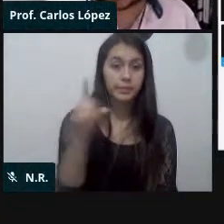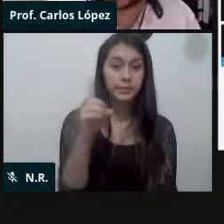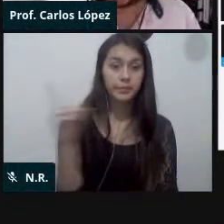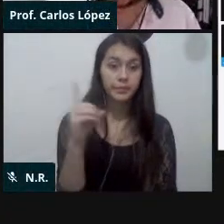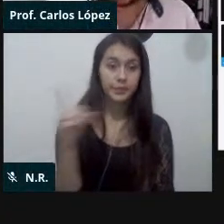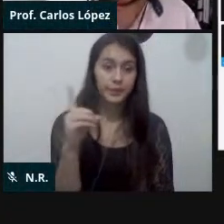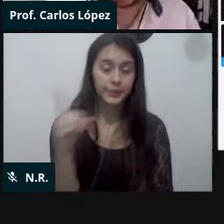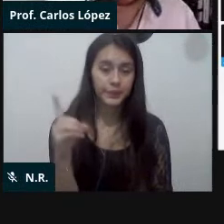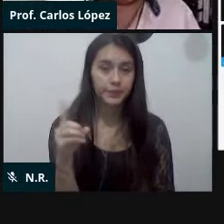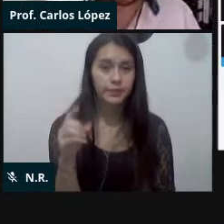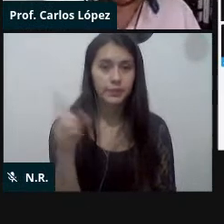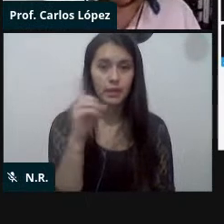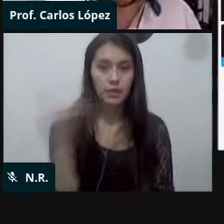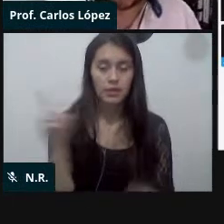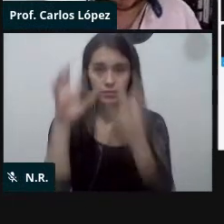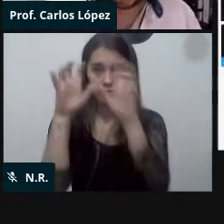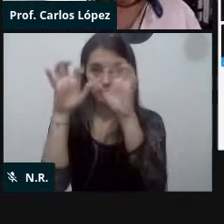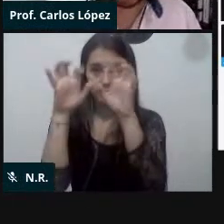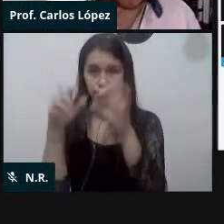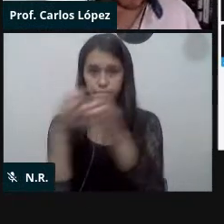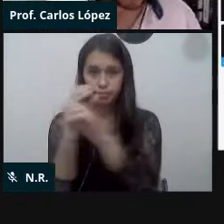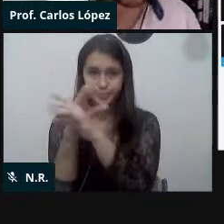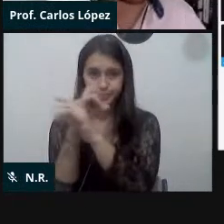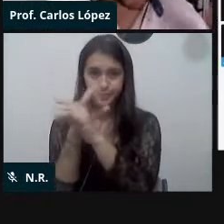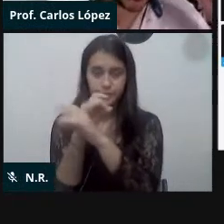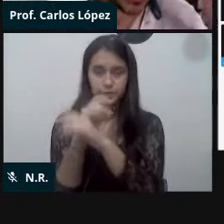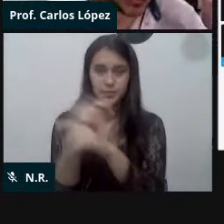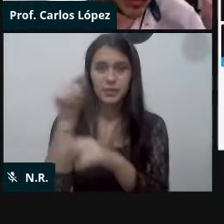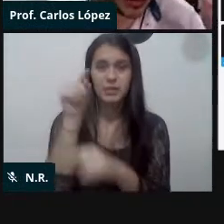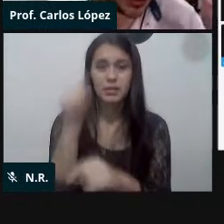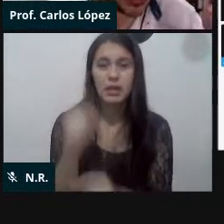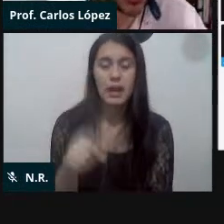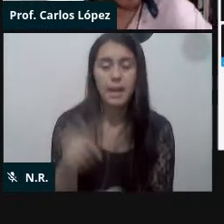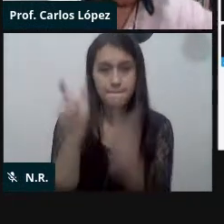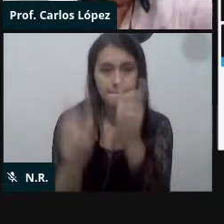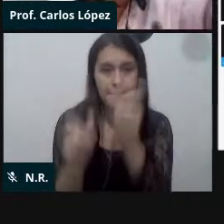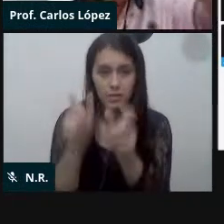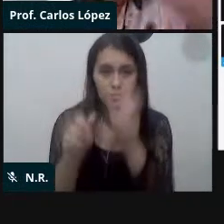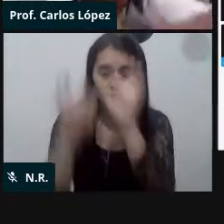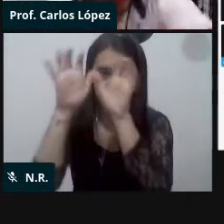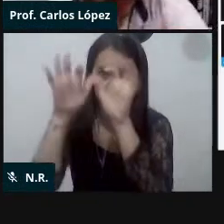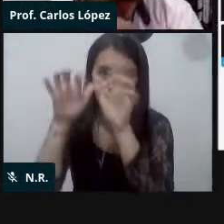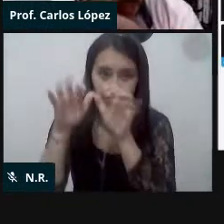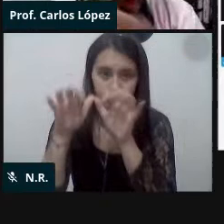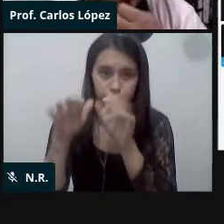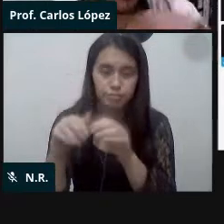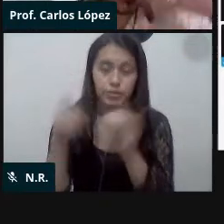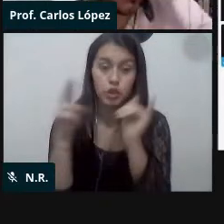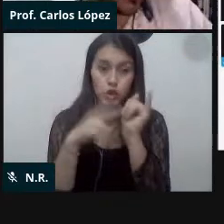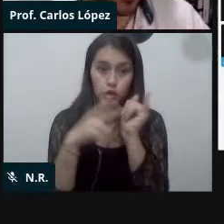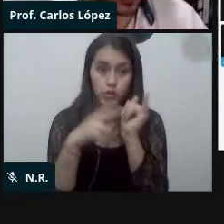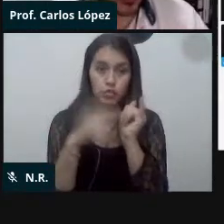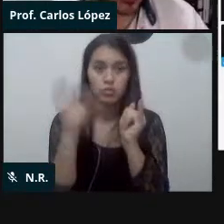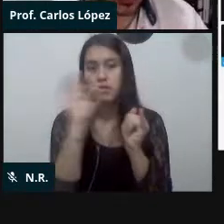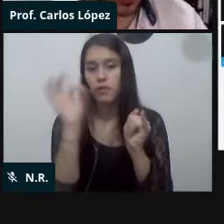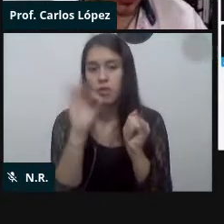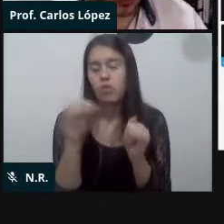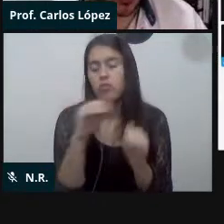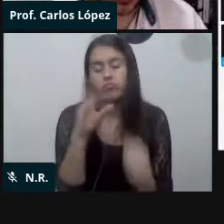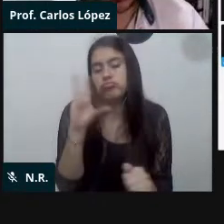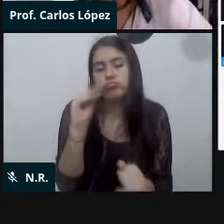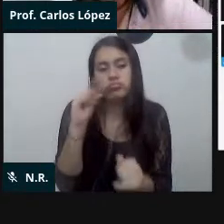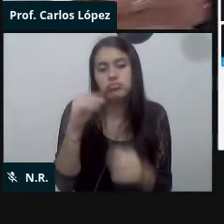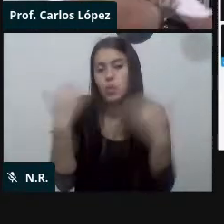bueno, aquí en los comentarios se van a ver los comentarios que la gente haga en YouTube o en la plataforma por la cual usted